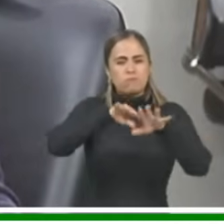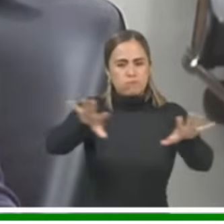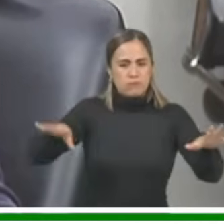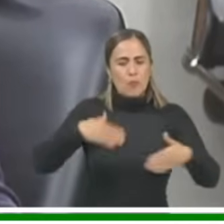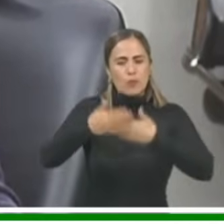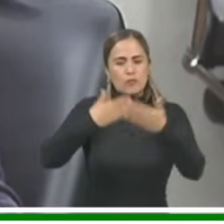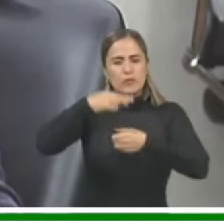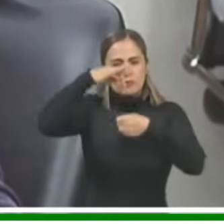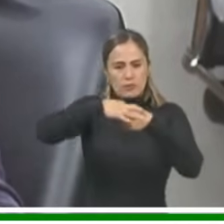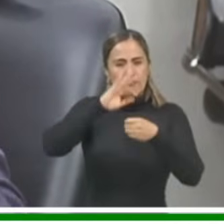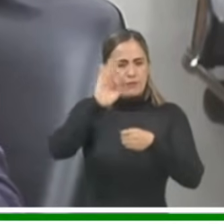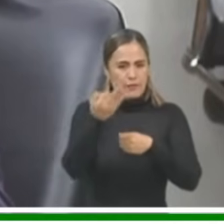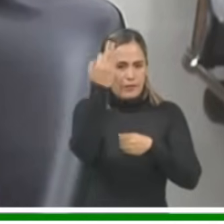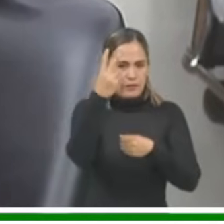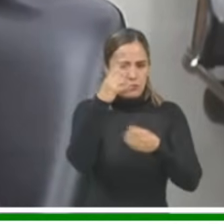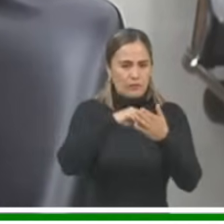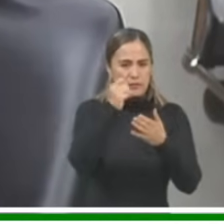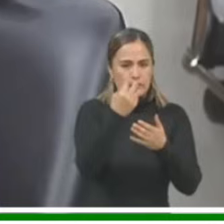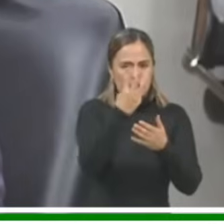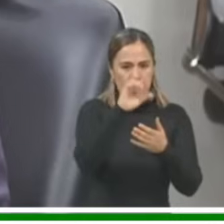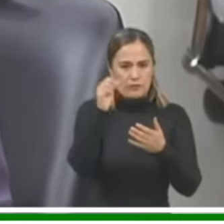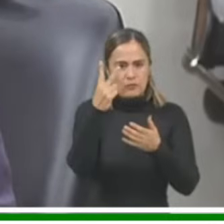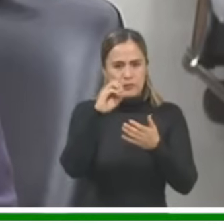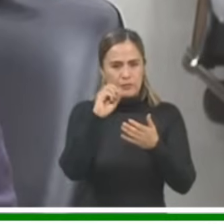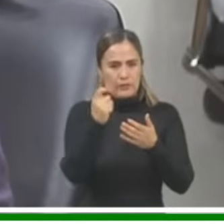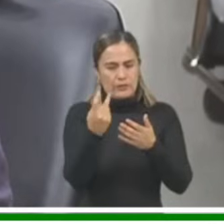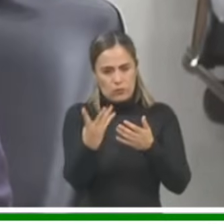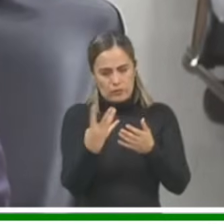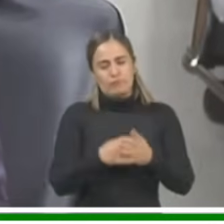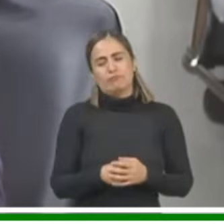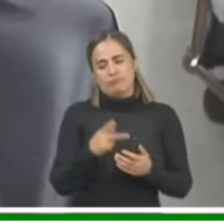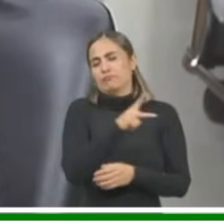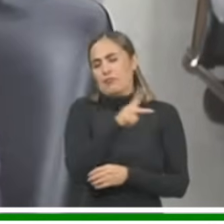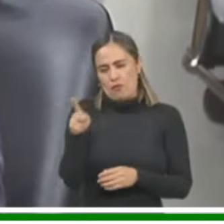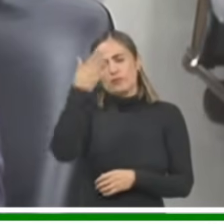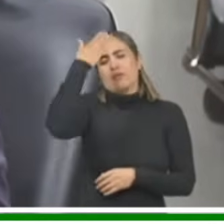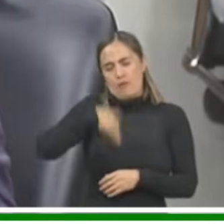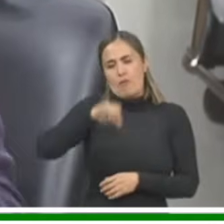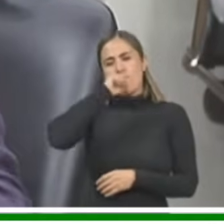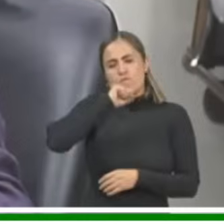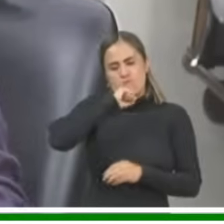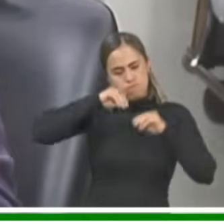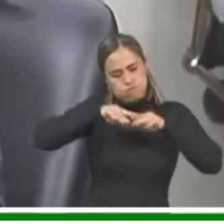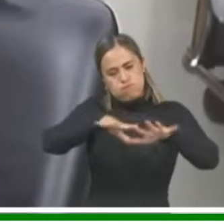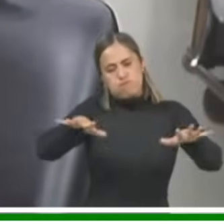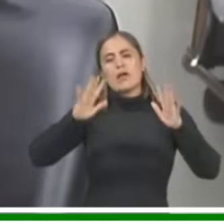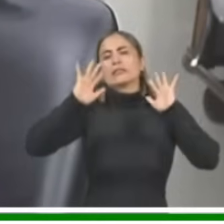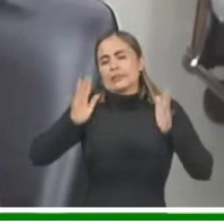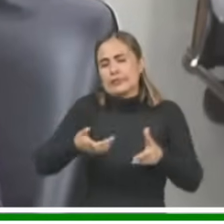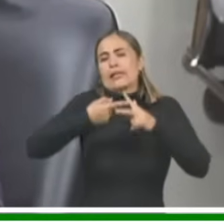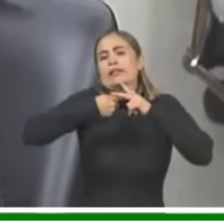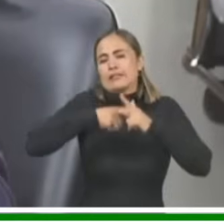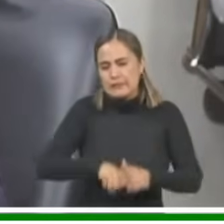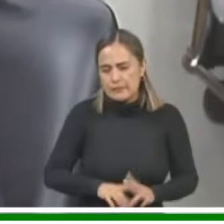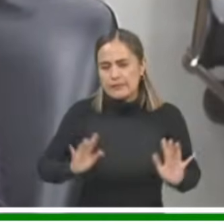federal 2023-2024. Todos sabemos que ya las campañas ya iniciaron. Hay una contradicción en